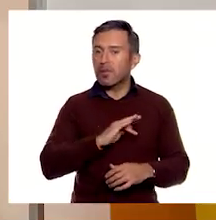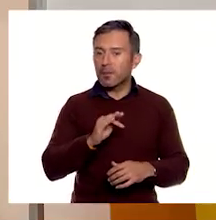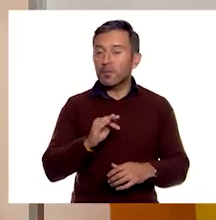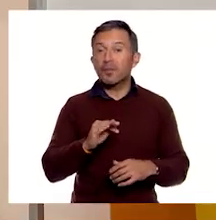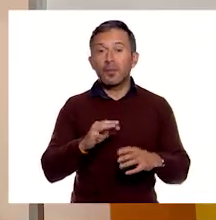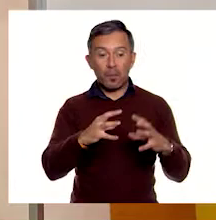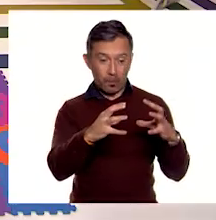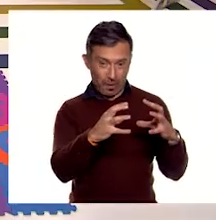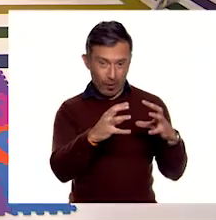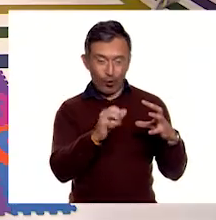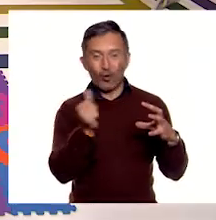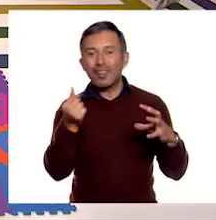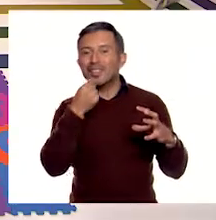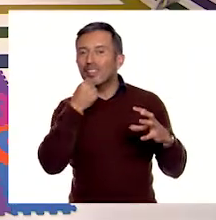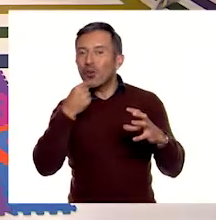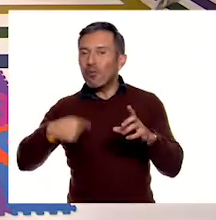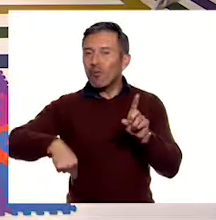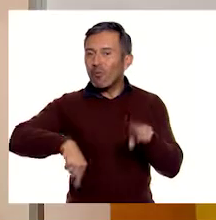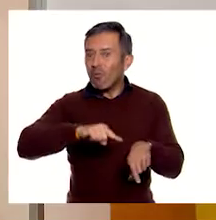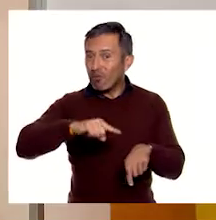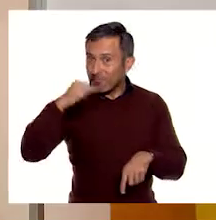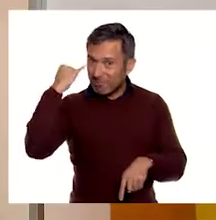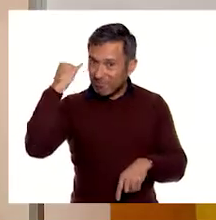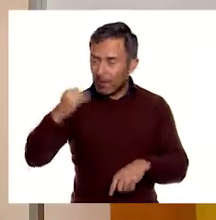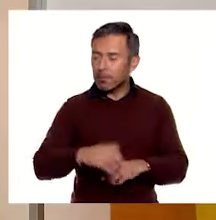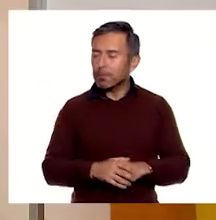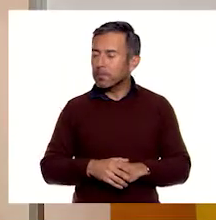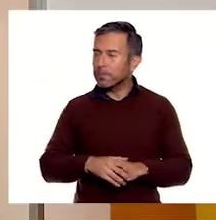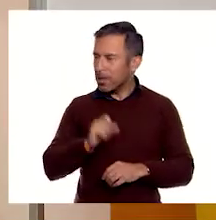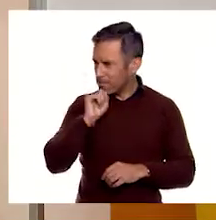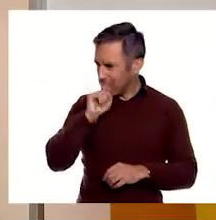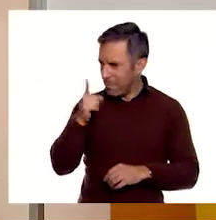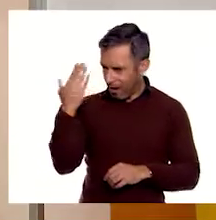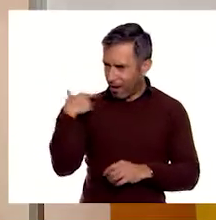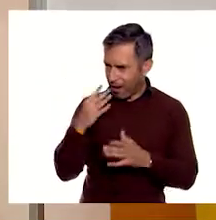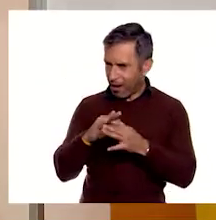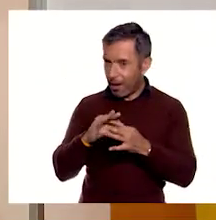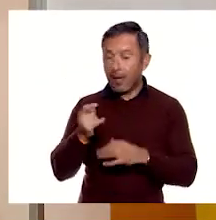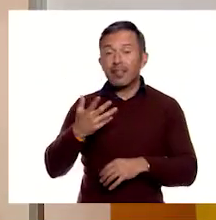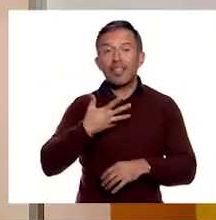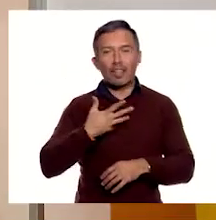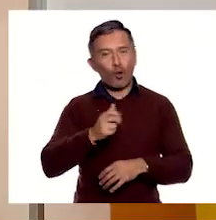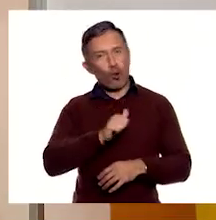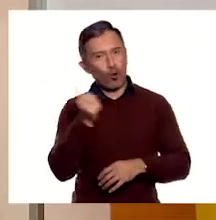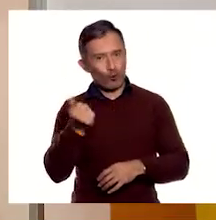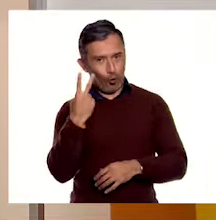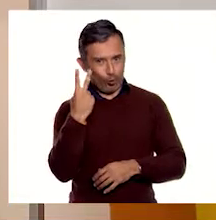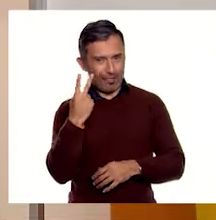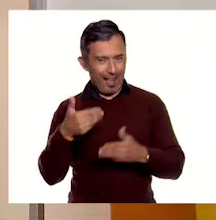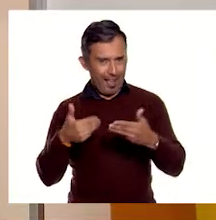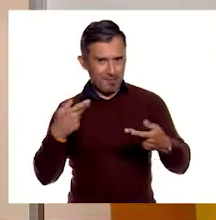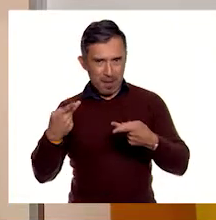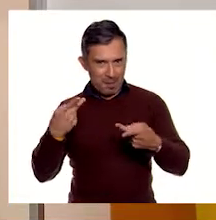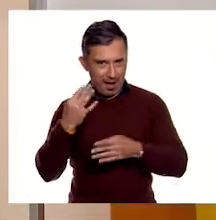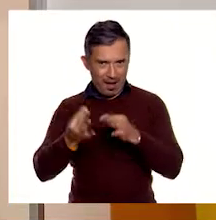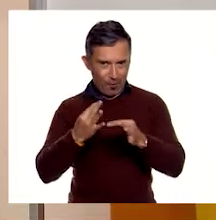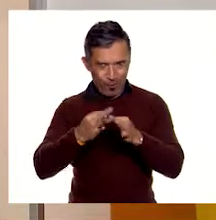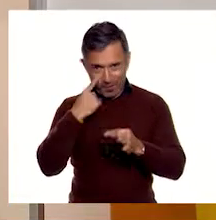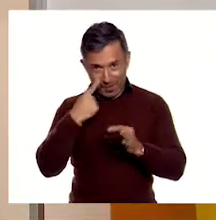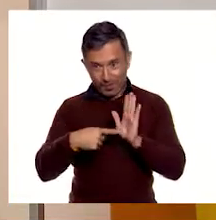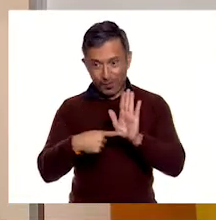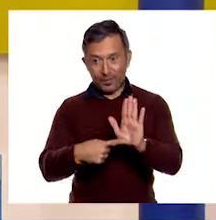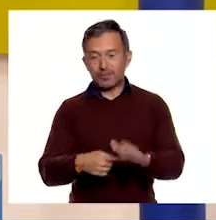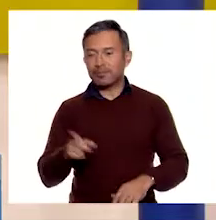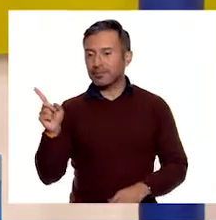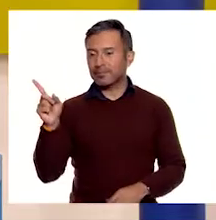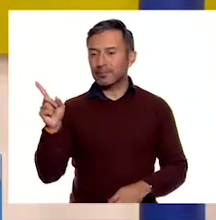niño va en la otra. Sí te había comentado, maestro, que... Bueno, yo ya traigo dos hechas aquí. A ver, muy bien. Aquí tenemos otras imágenes.